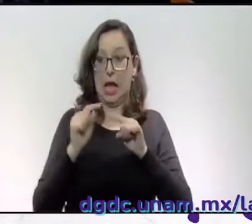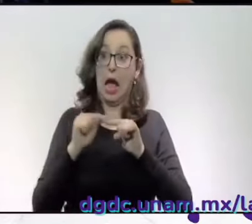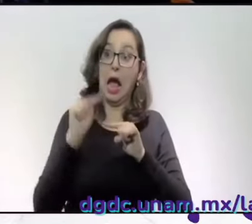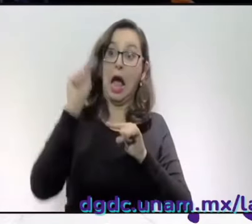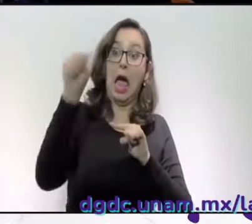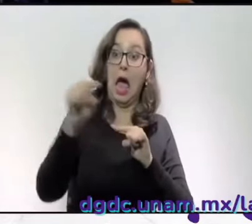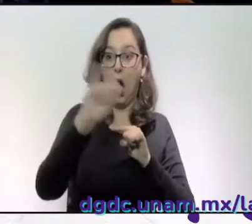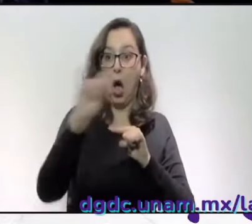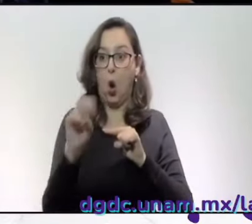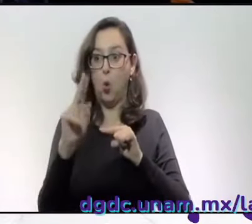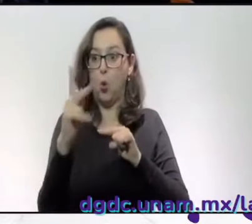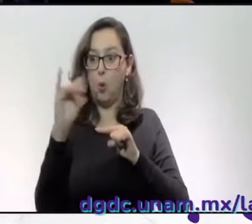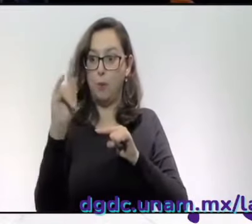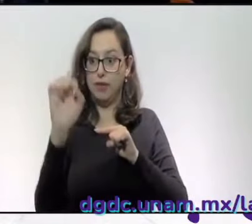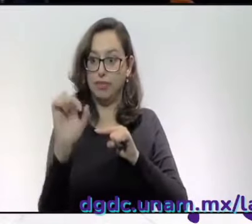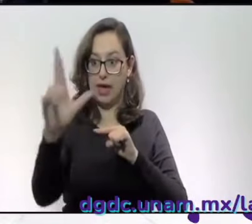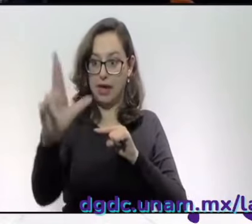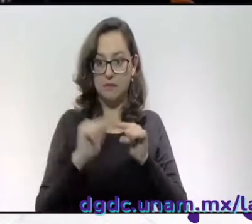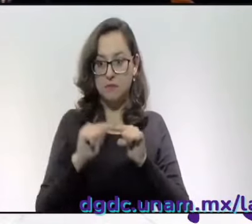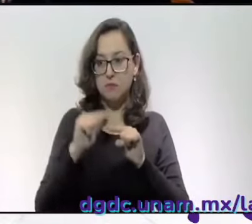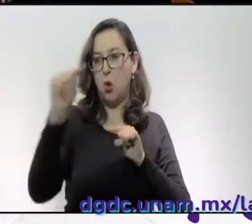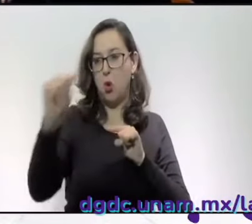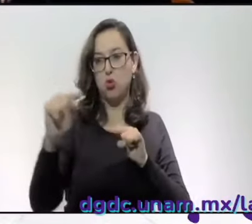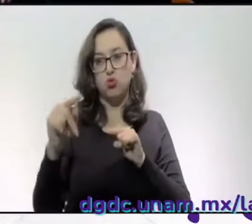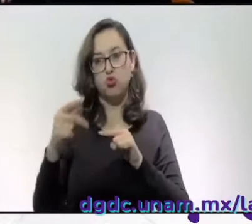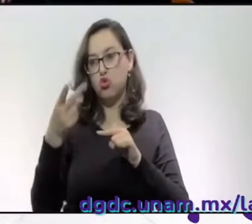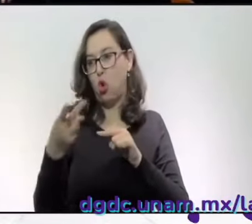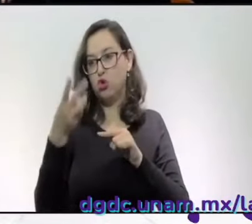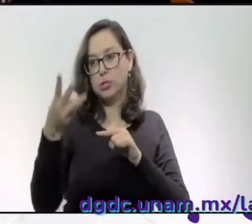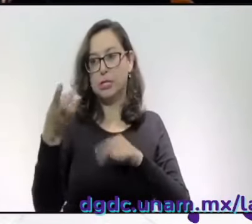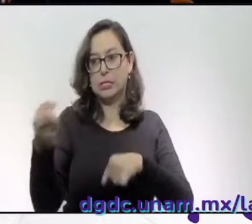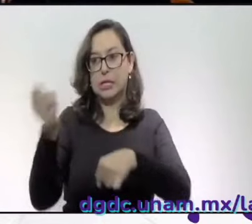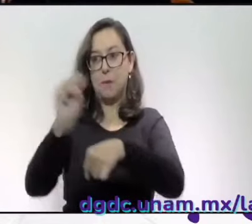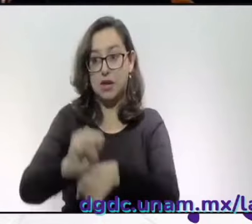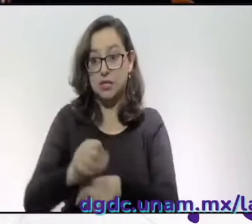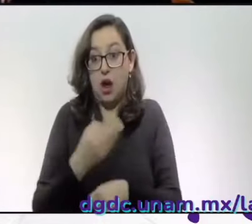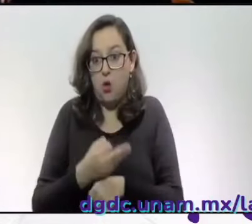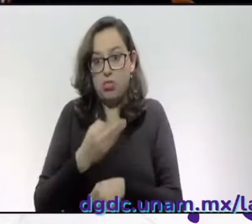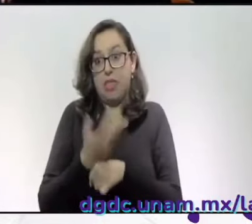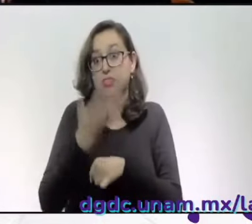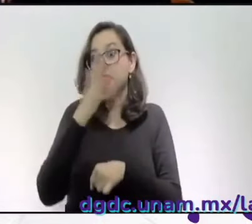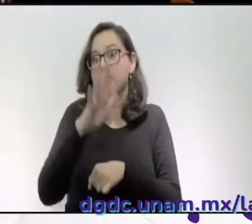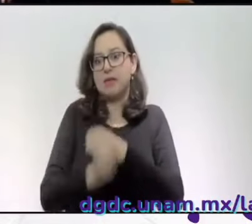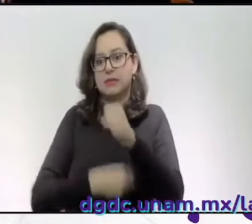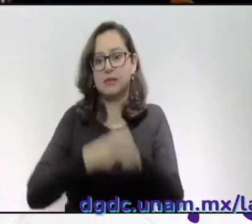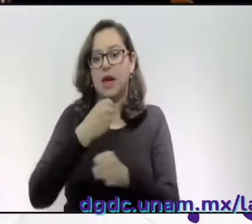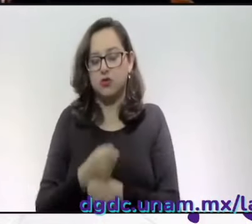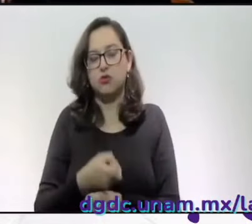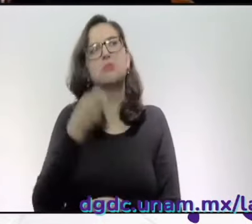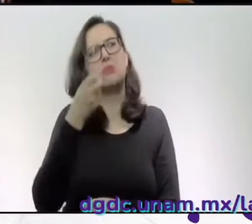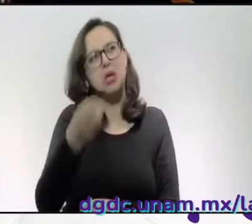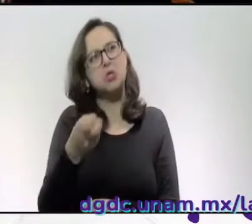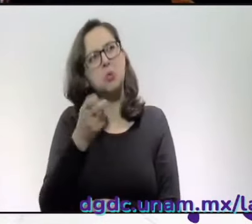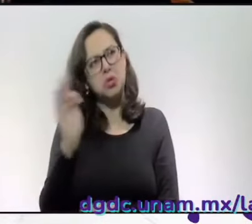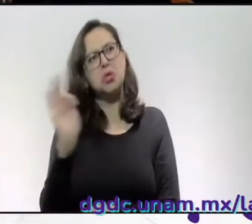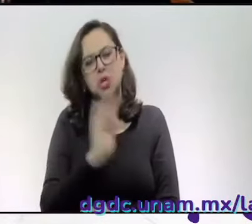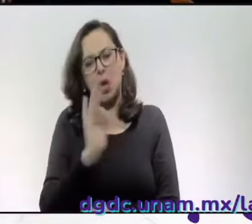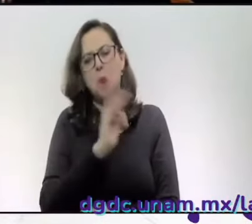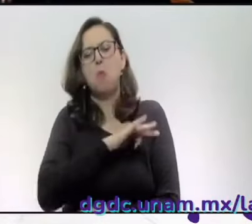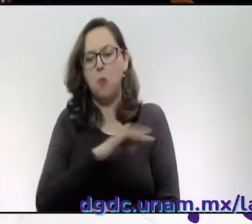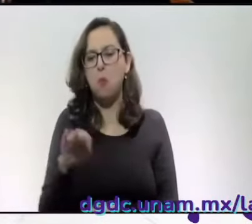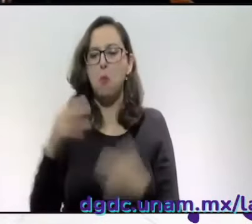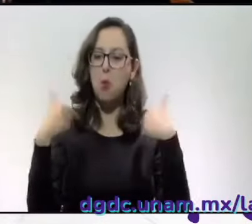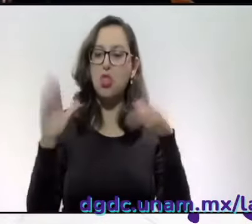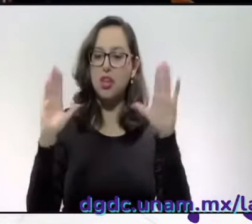cohetes que tenemos hoy, olvídenlo, nos tardamos 10 años, pero con un cohete nuclear podríamos llegar ahí en cuestión de semanas. Yo creo que eso sería un avance